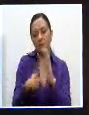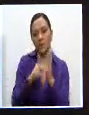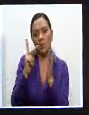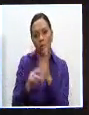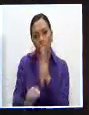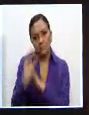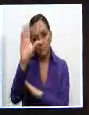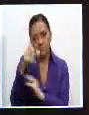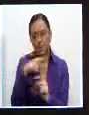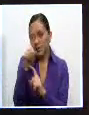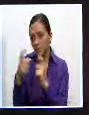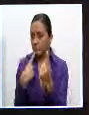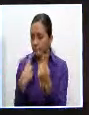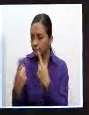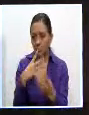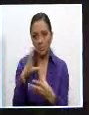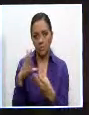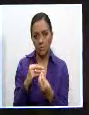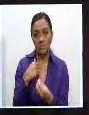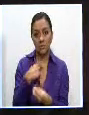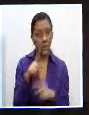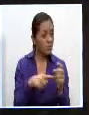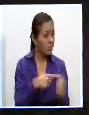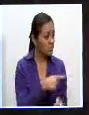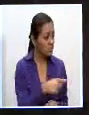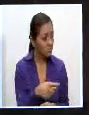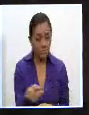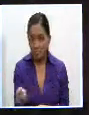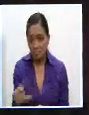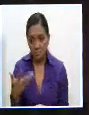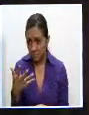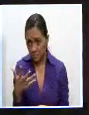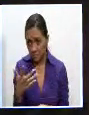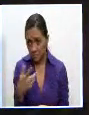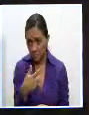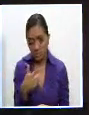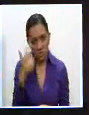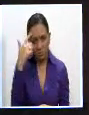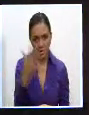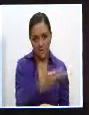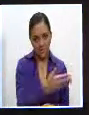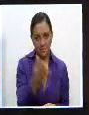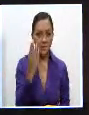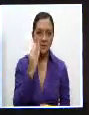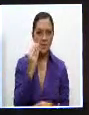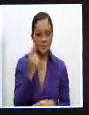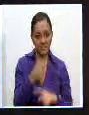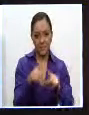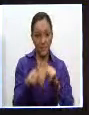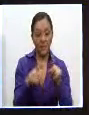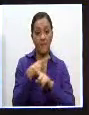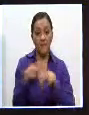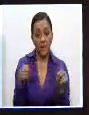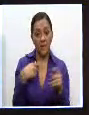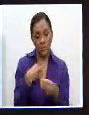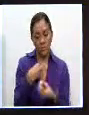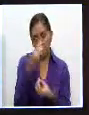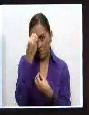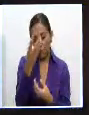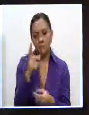ministros Ninguno de los aquí presentes ha pasado por ahí no saben lo que es esa experiencia pero en todo caso la hacemos